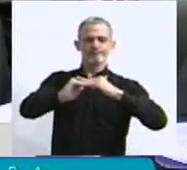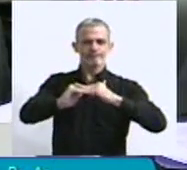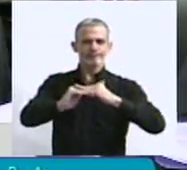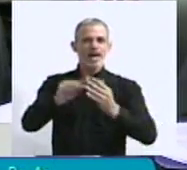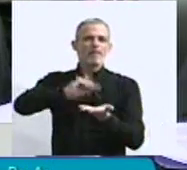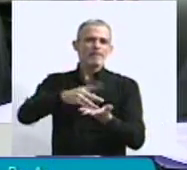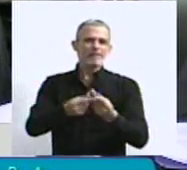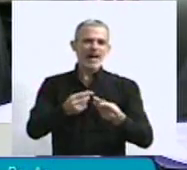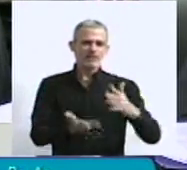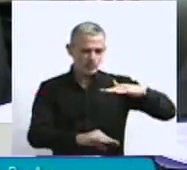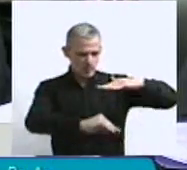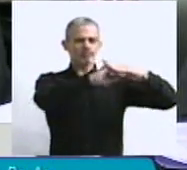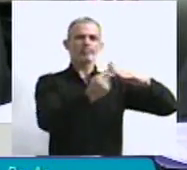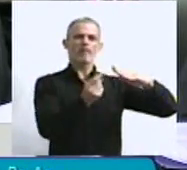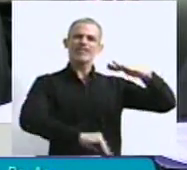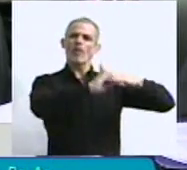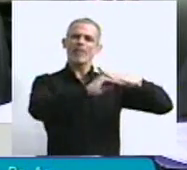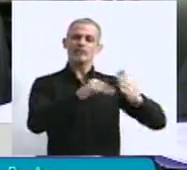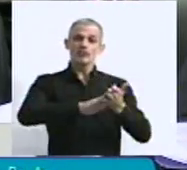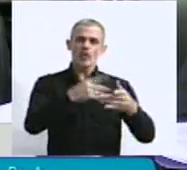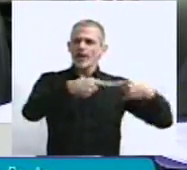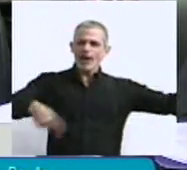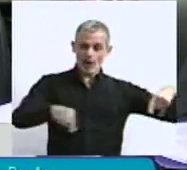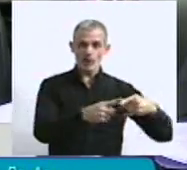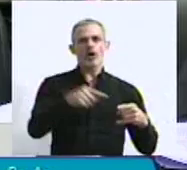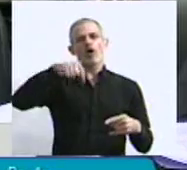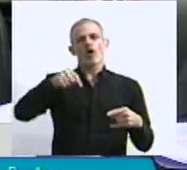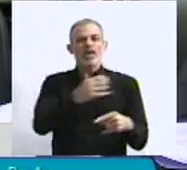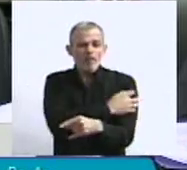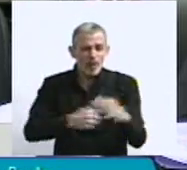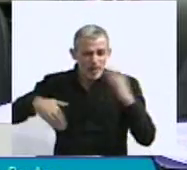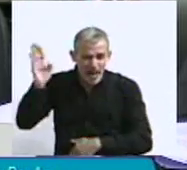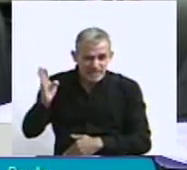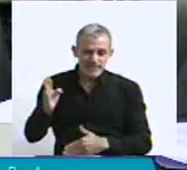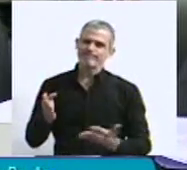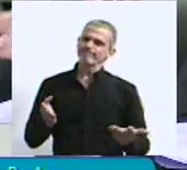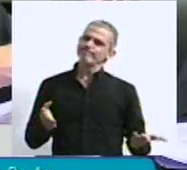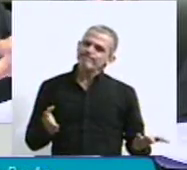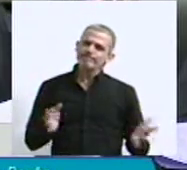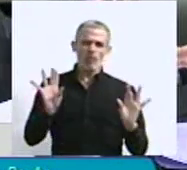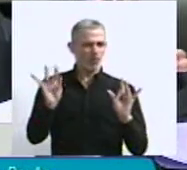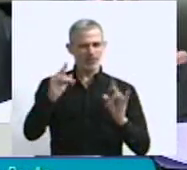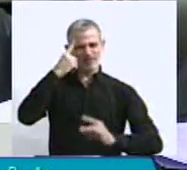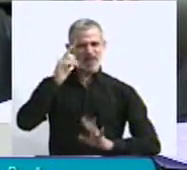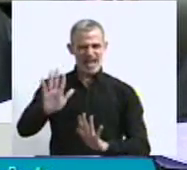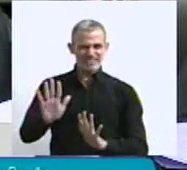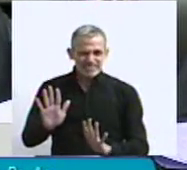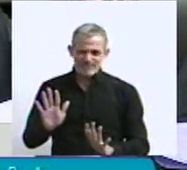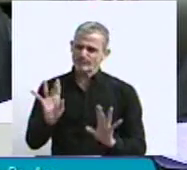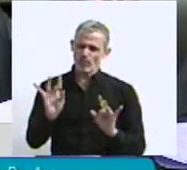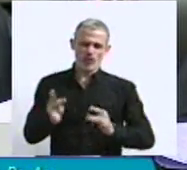política de canasta básica, hoy tenemos más pobres que antes. Digo, es muy difícil